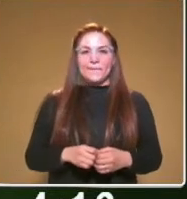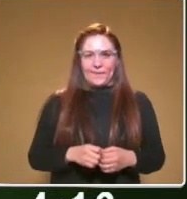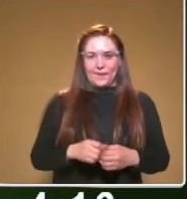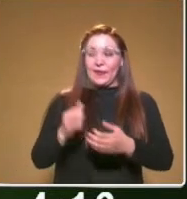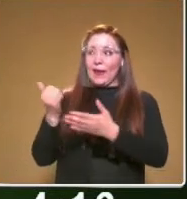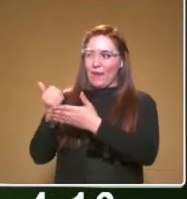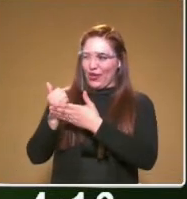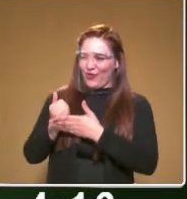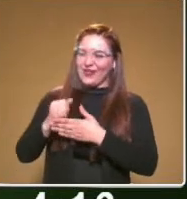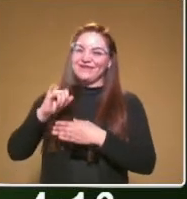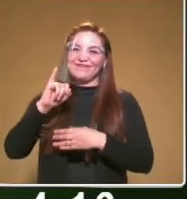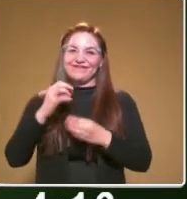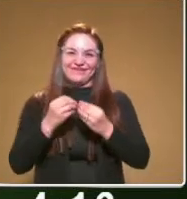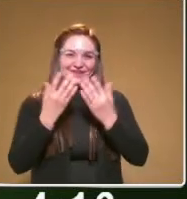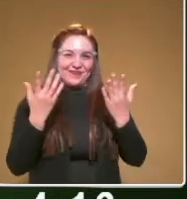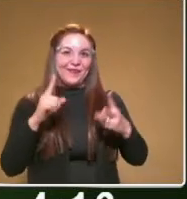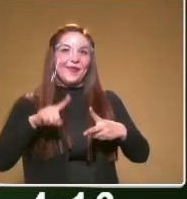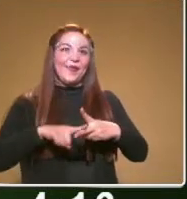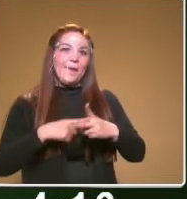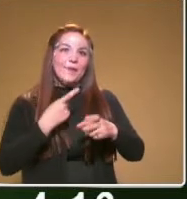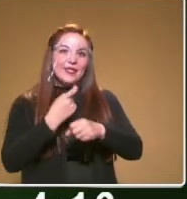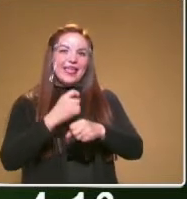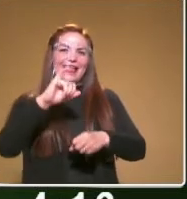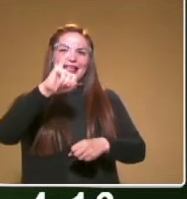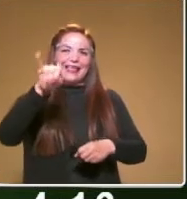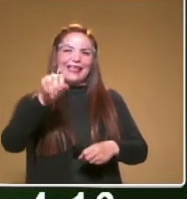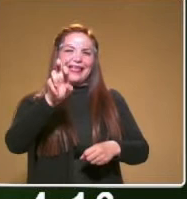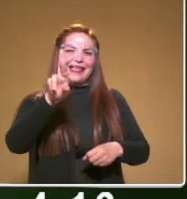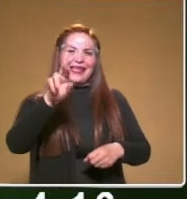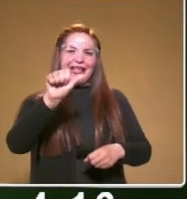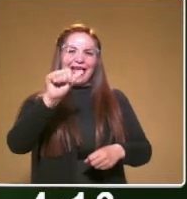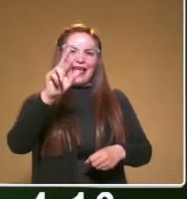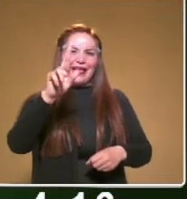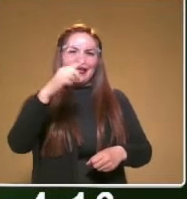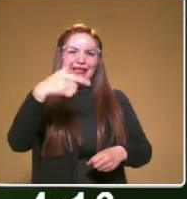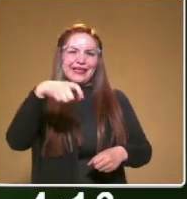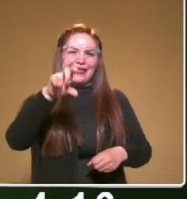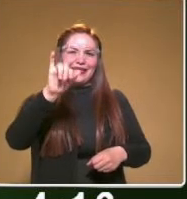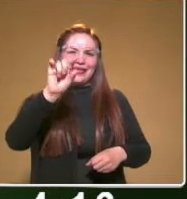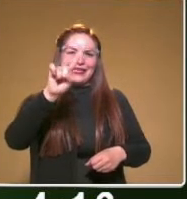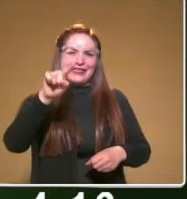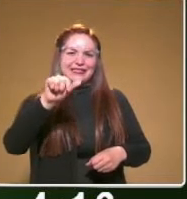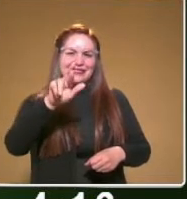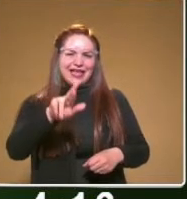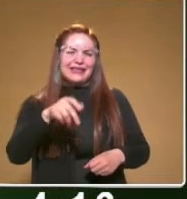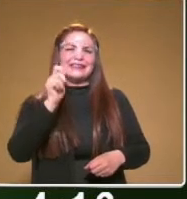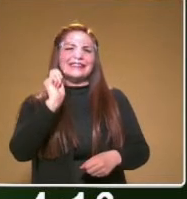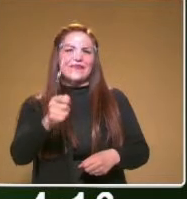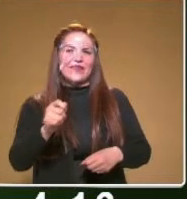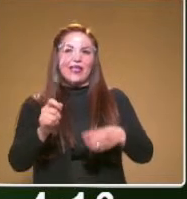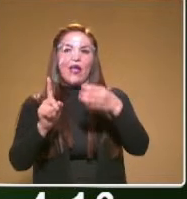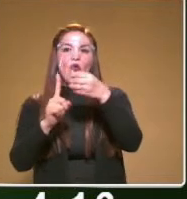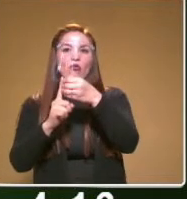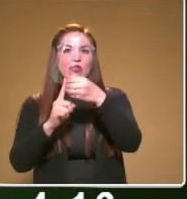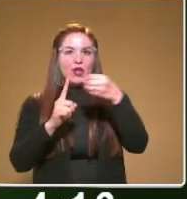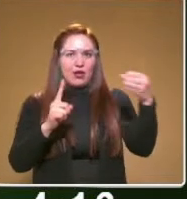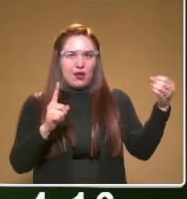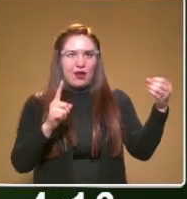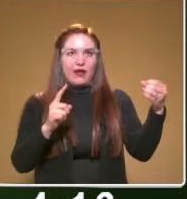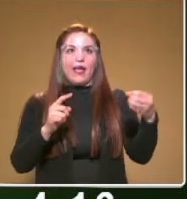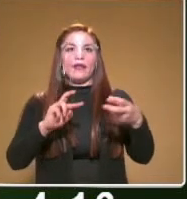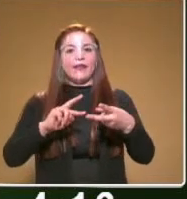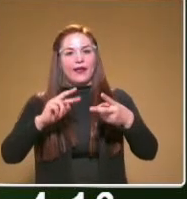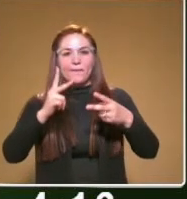En primer lugar, para jerarquizar, tú vas a decir, ¿qué es jerarquizar? Ordenar, pero como ya estás en quinto grado, maestra, no podemos seguir con las